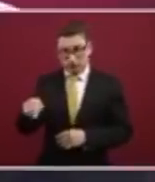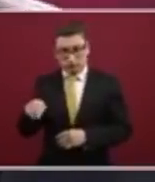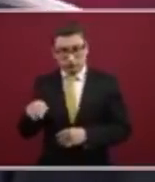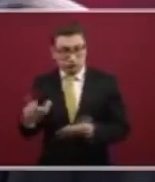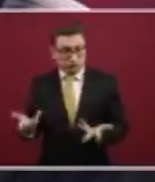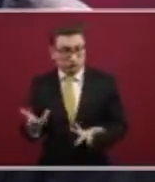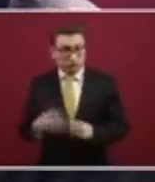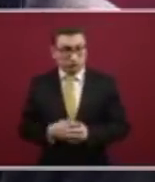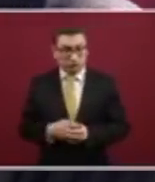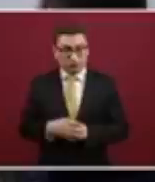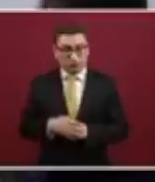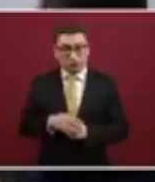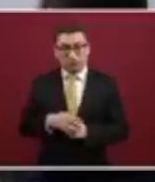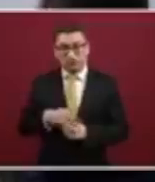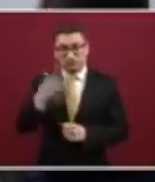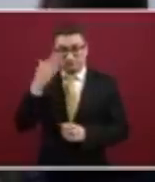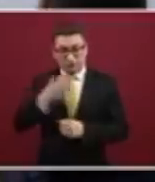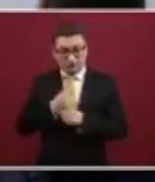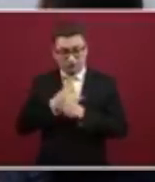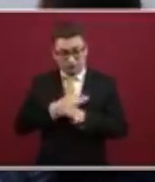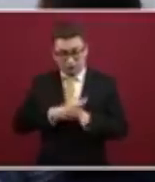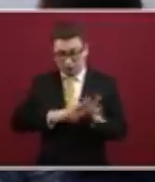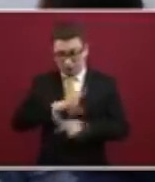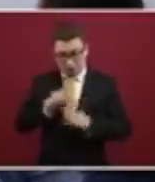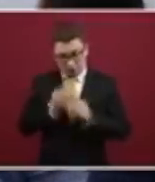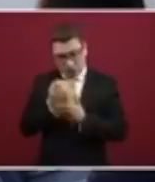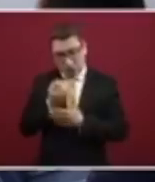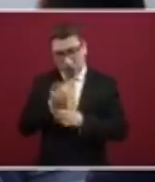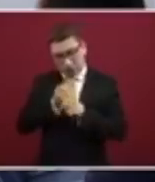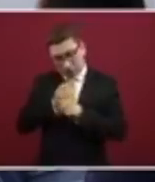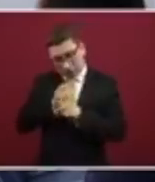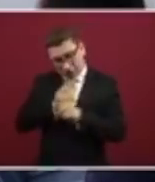todo el expediente, todo lo que se descubrió,